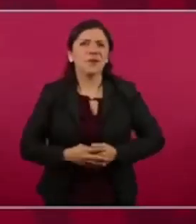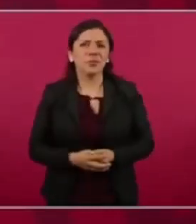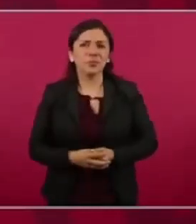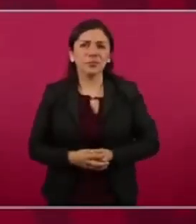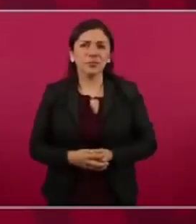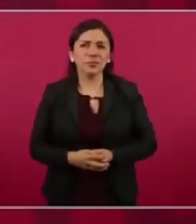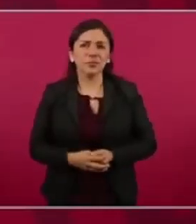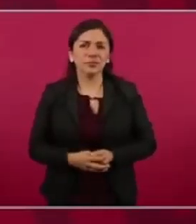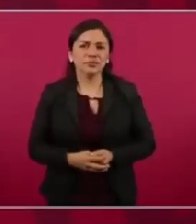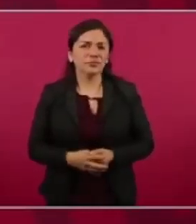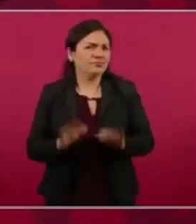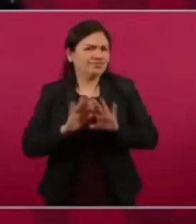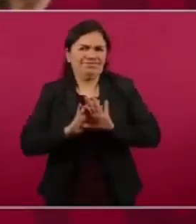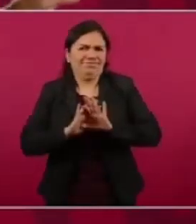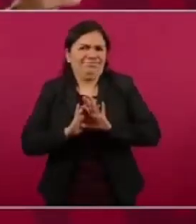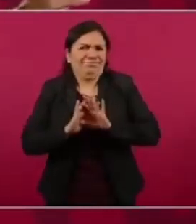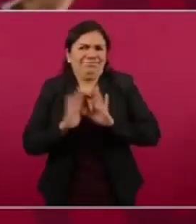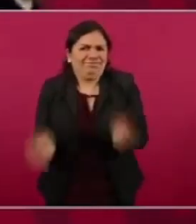que ya